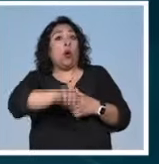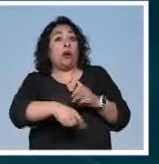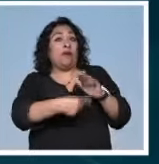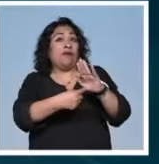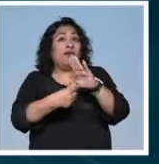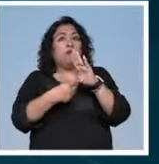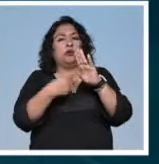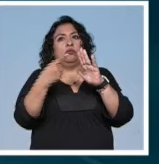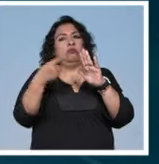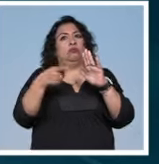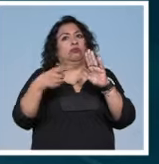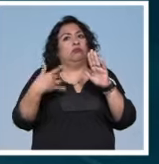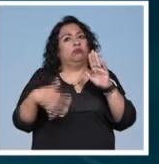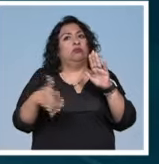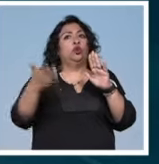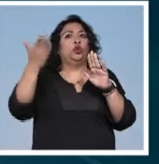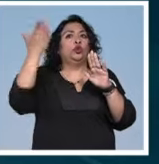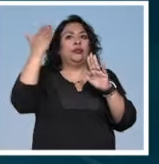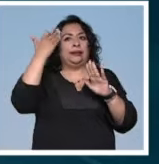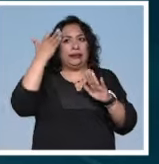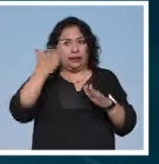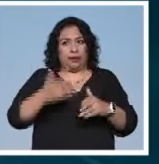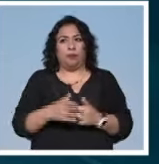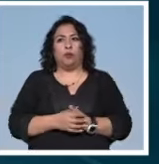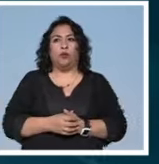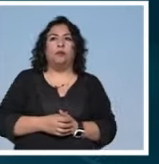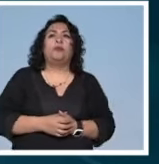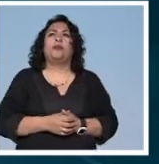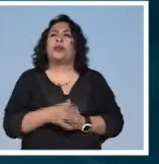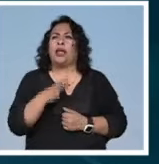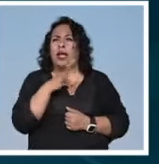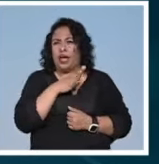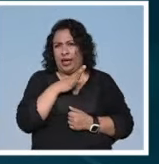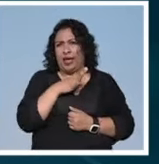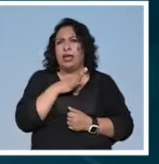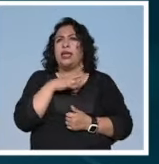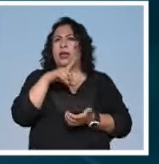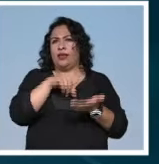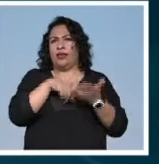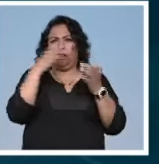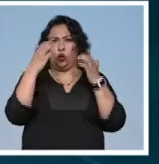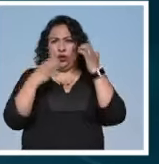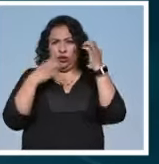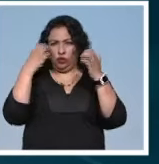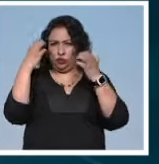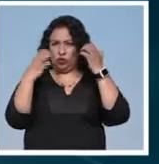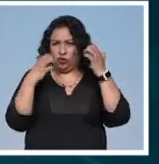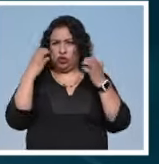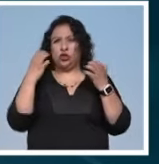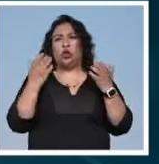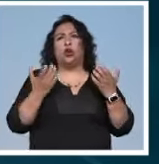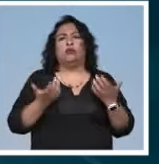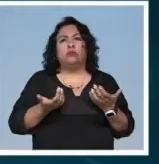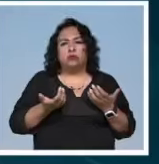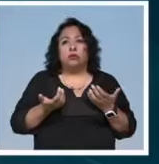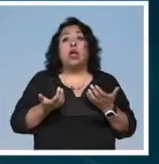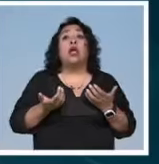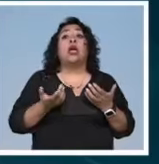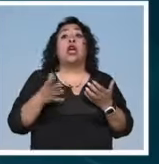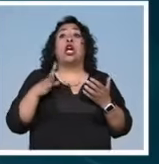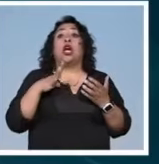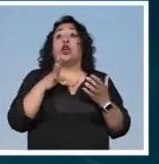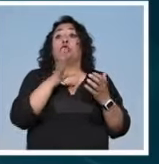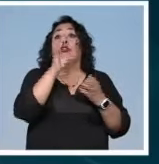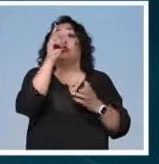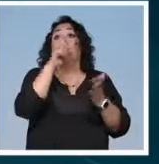exhiben piezas particulares de aquel momento. Tenemos como parte de la exposición una